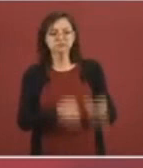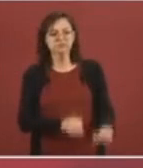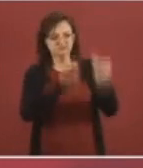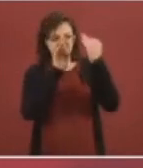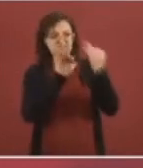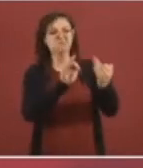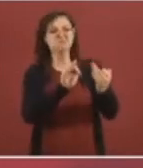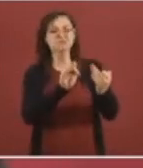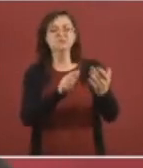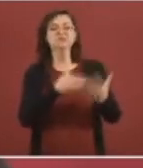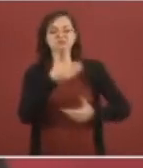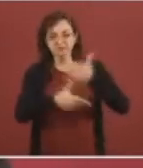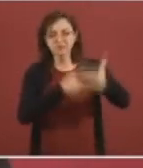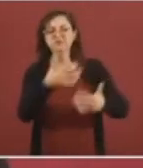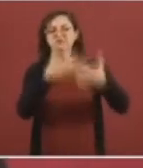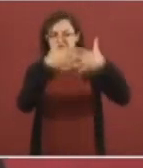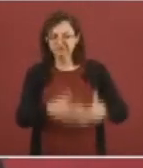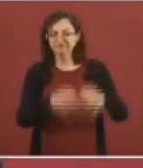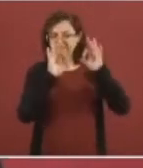y estamos seguros que va a funcionar